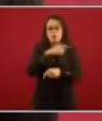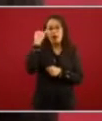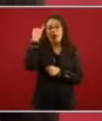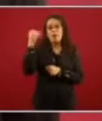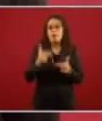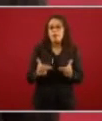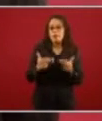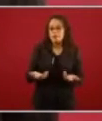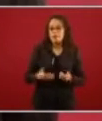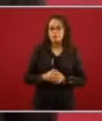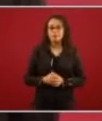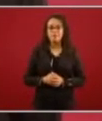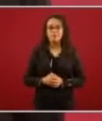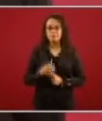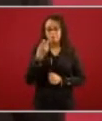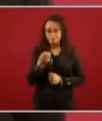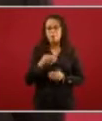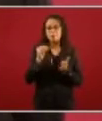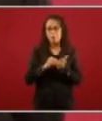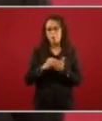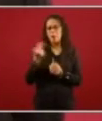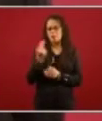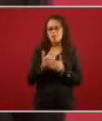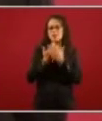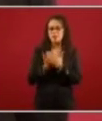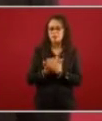Todavía hay que esperar.